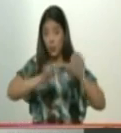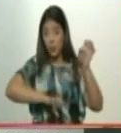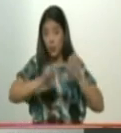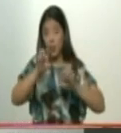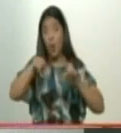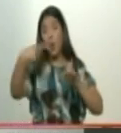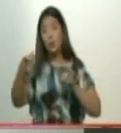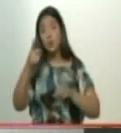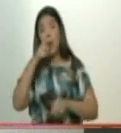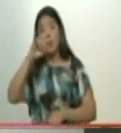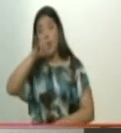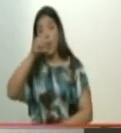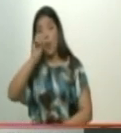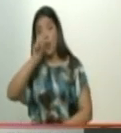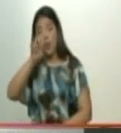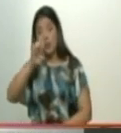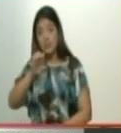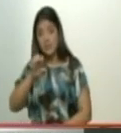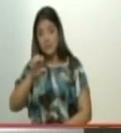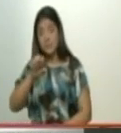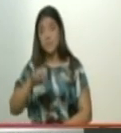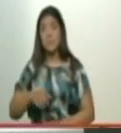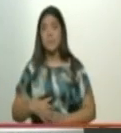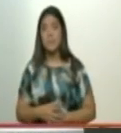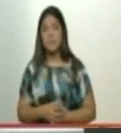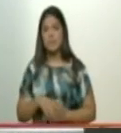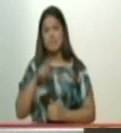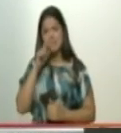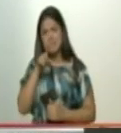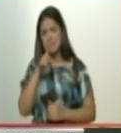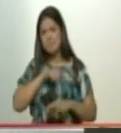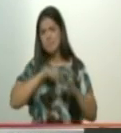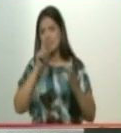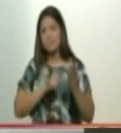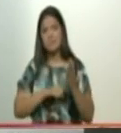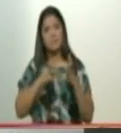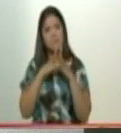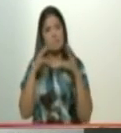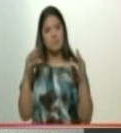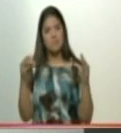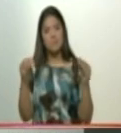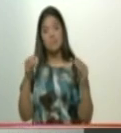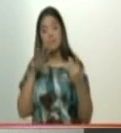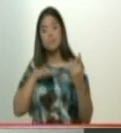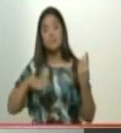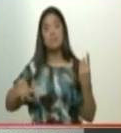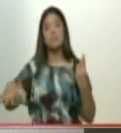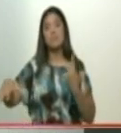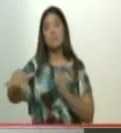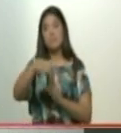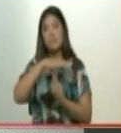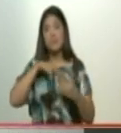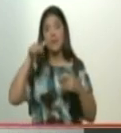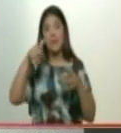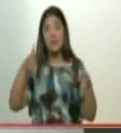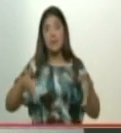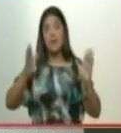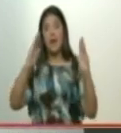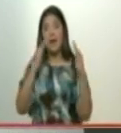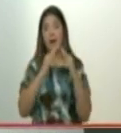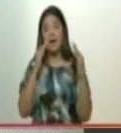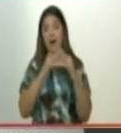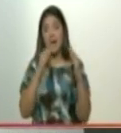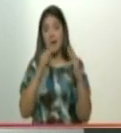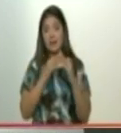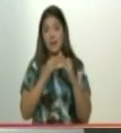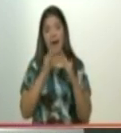del ciudadano José Rafael Pérez Venta, reaccionando casi el 100% de la superficie de la residencia, la